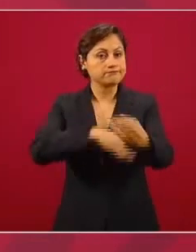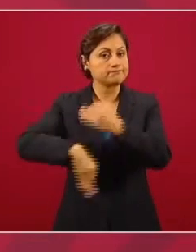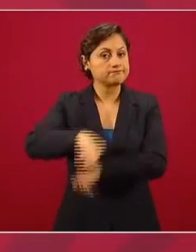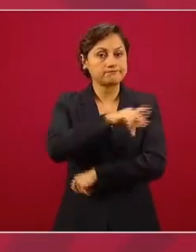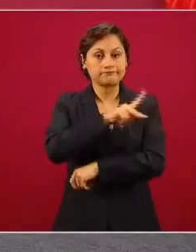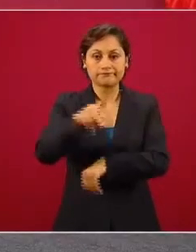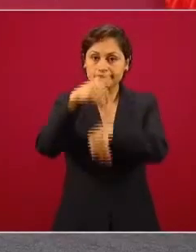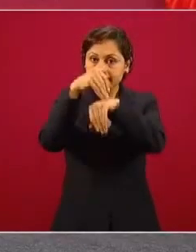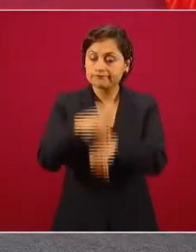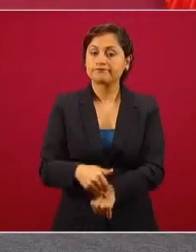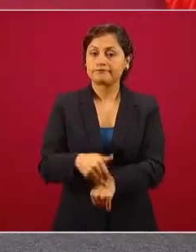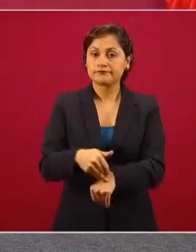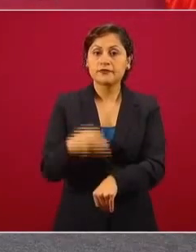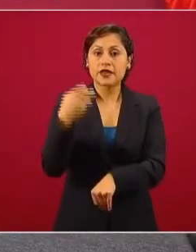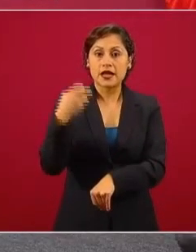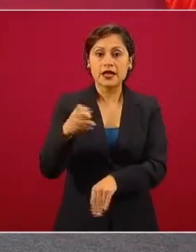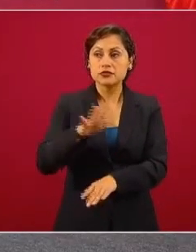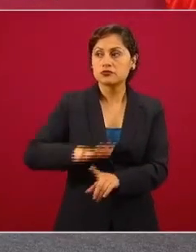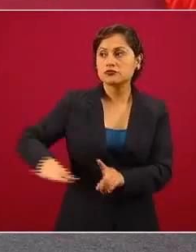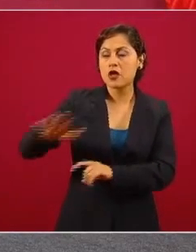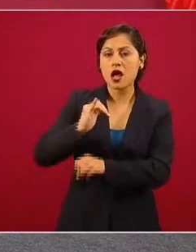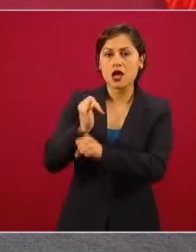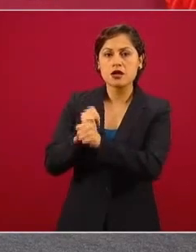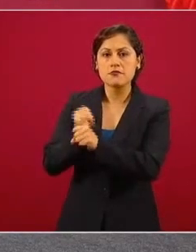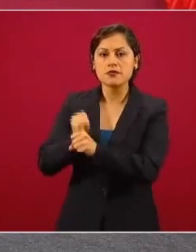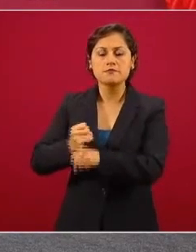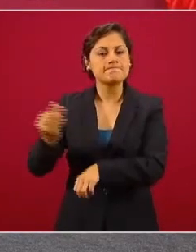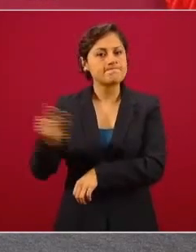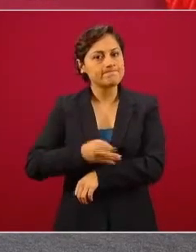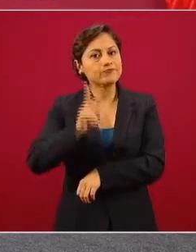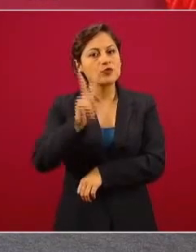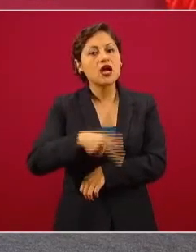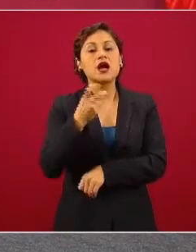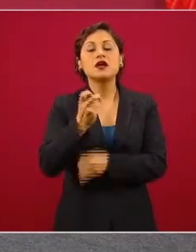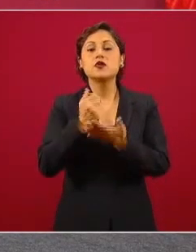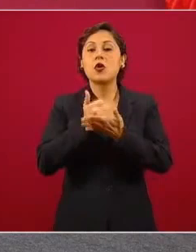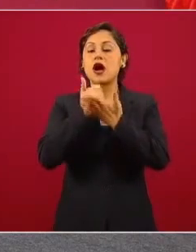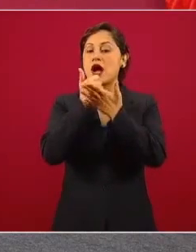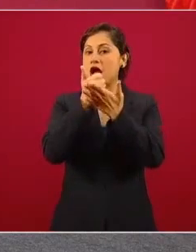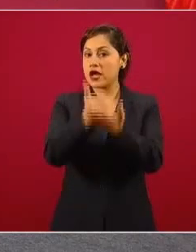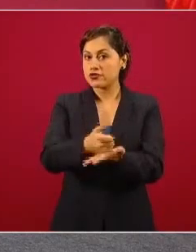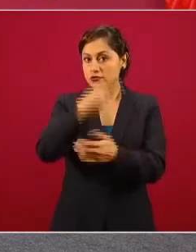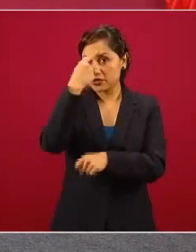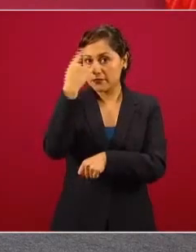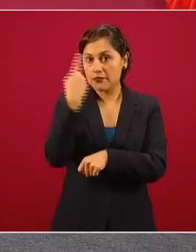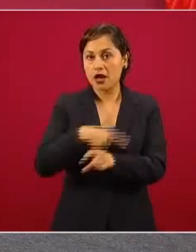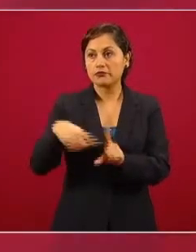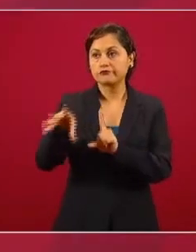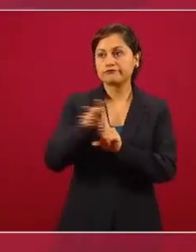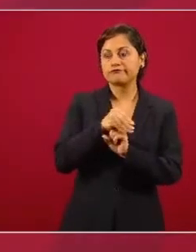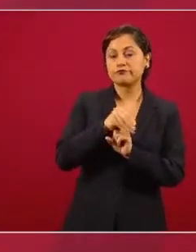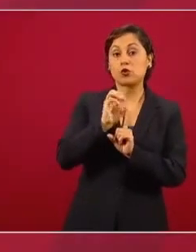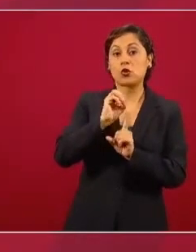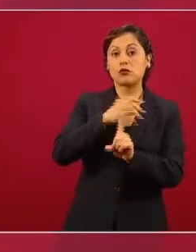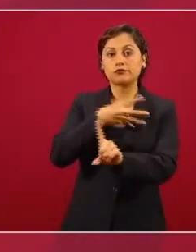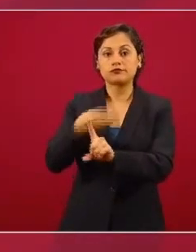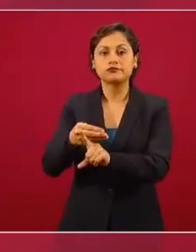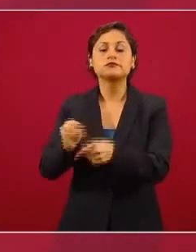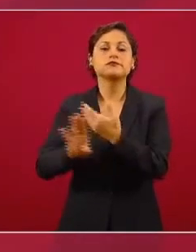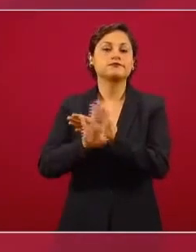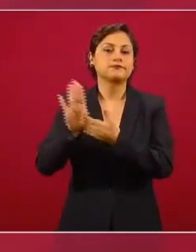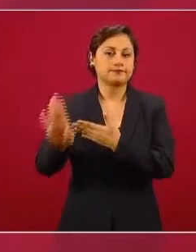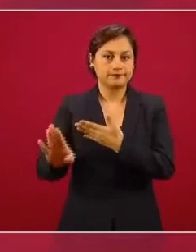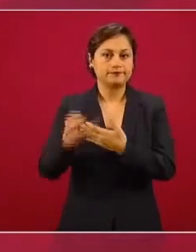probado que ayuda a que no haya contagio. En lo